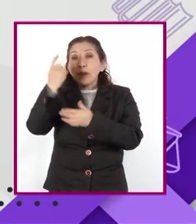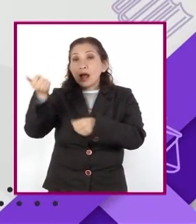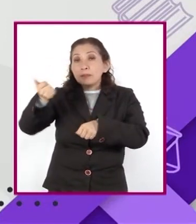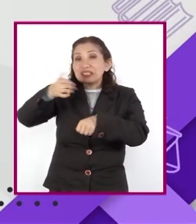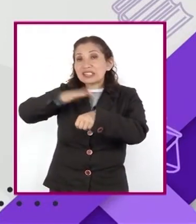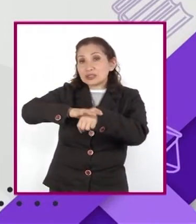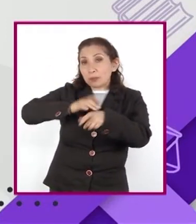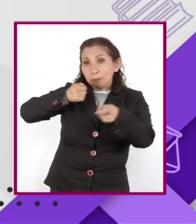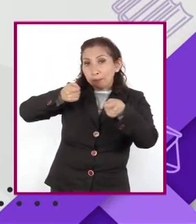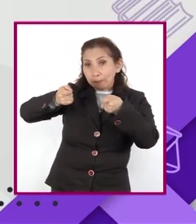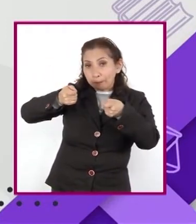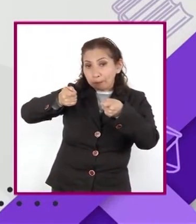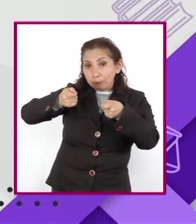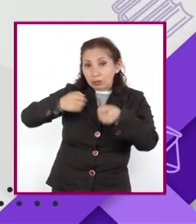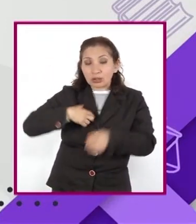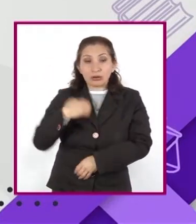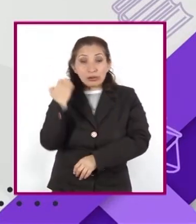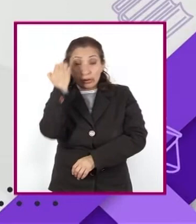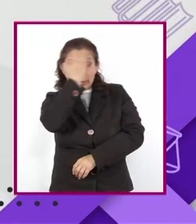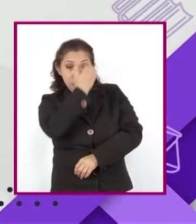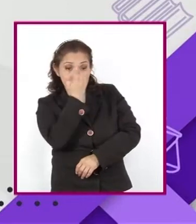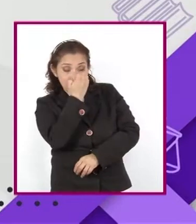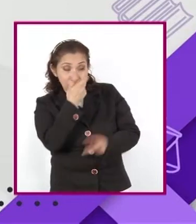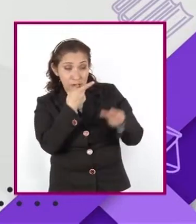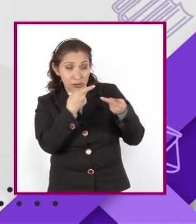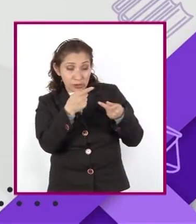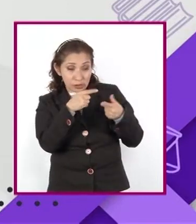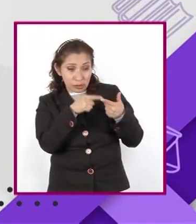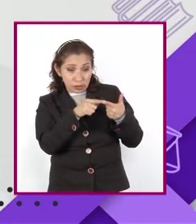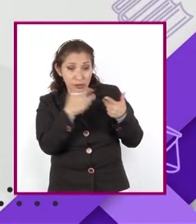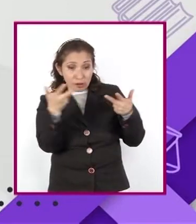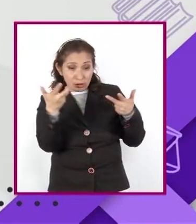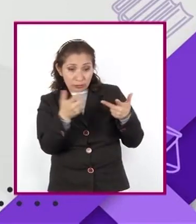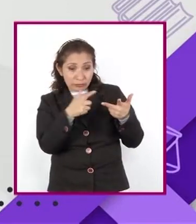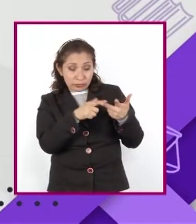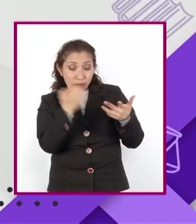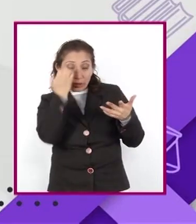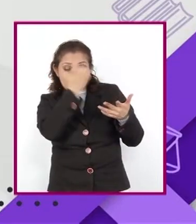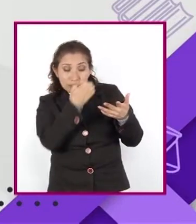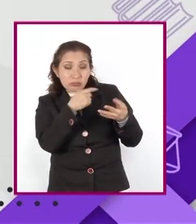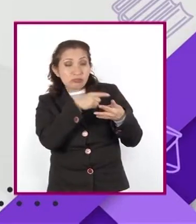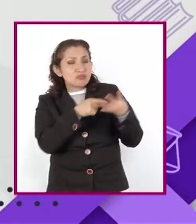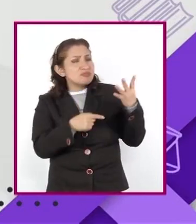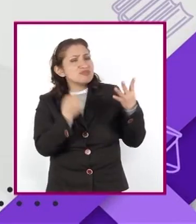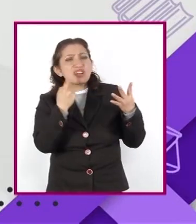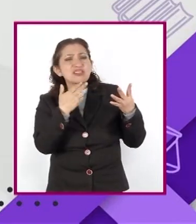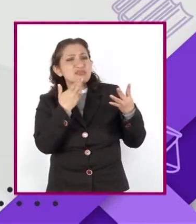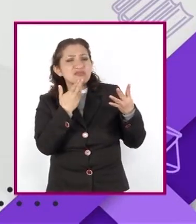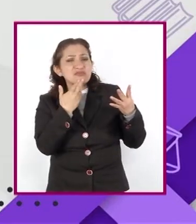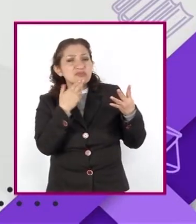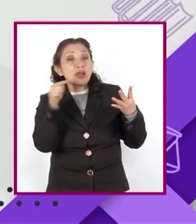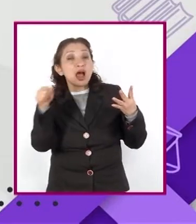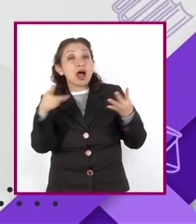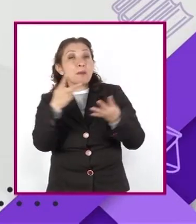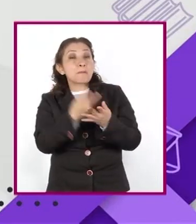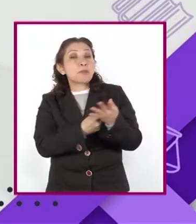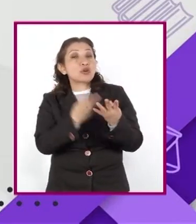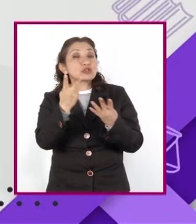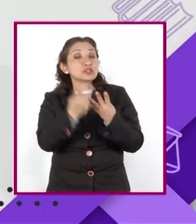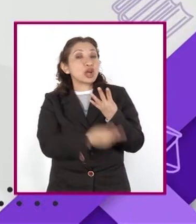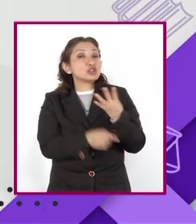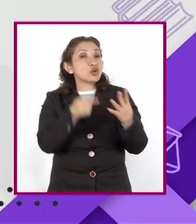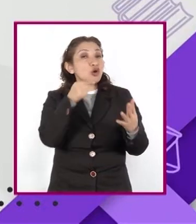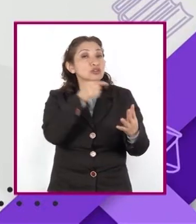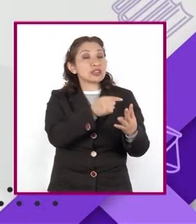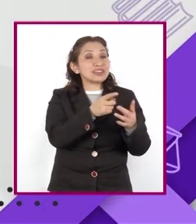administración. Diagnóstico, planeación, ejecución y evaluación, mismas que corresponden a